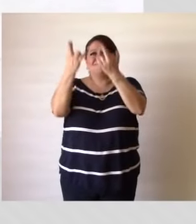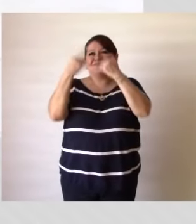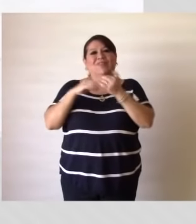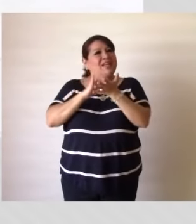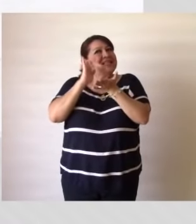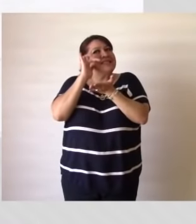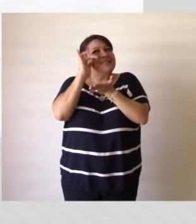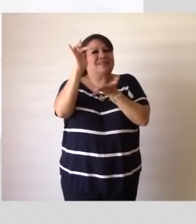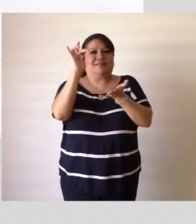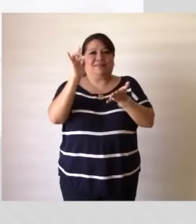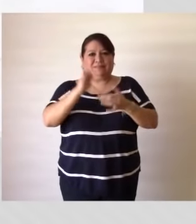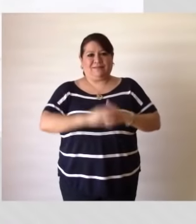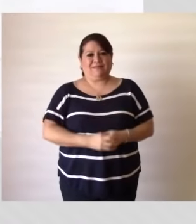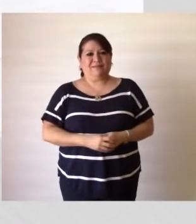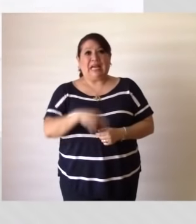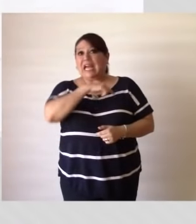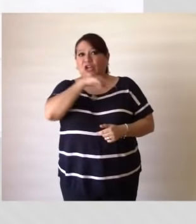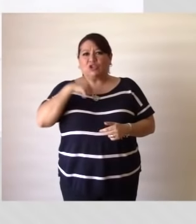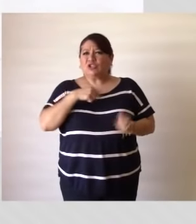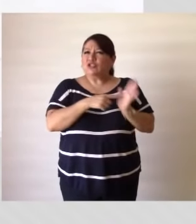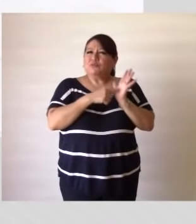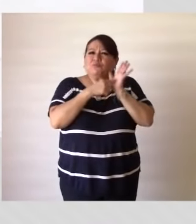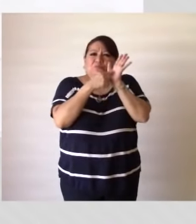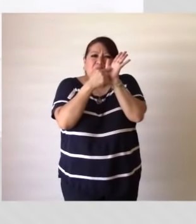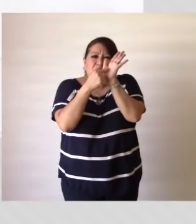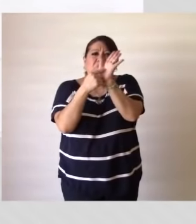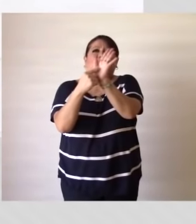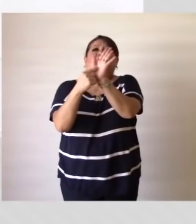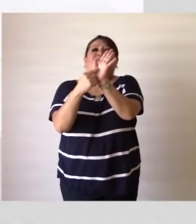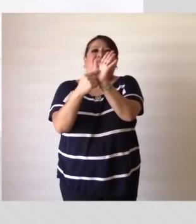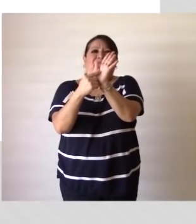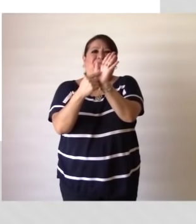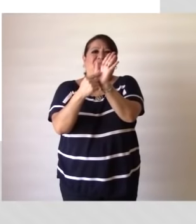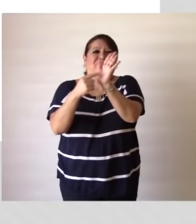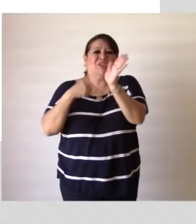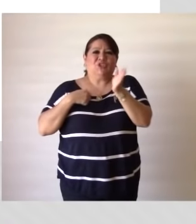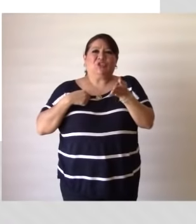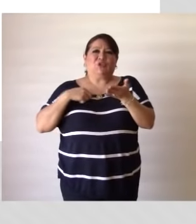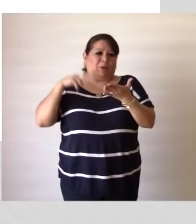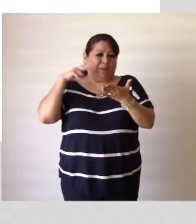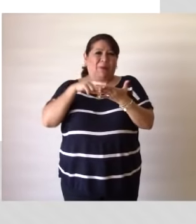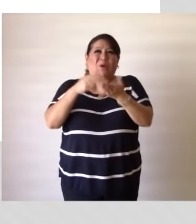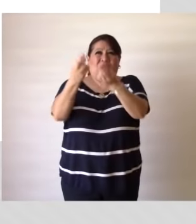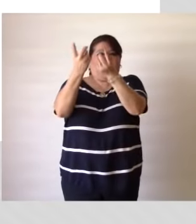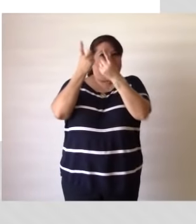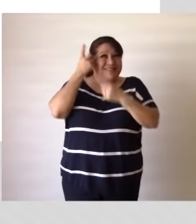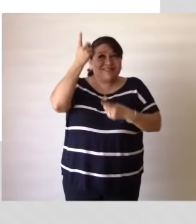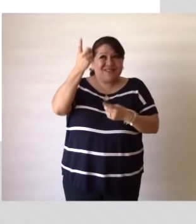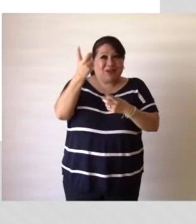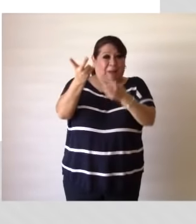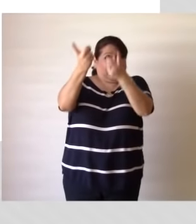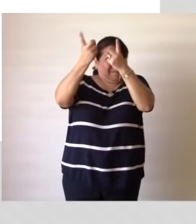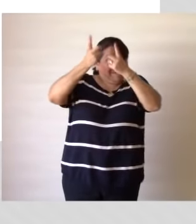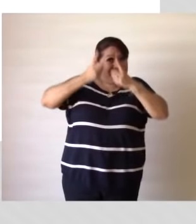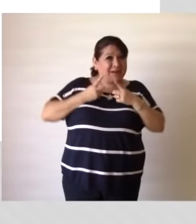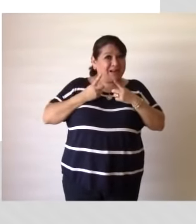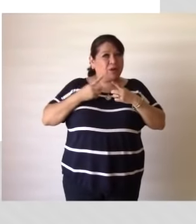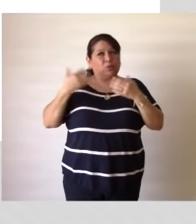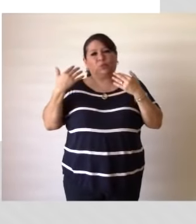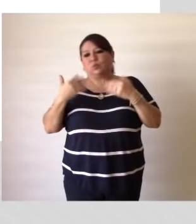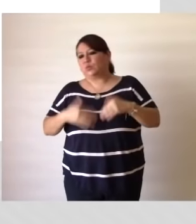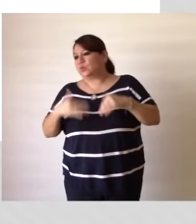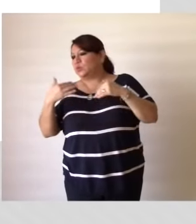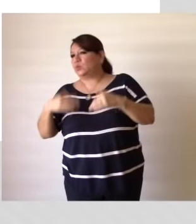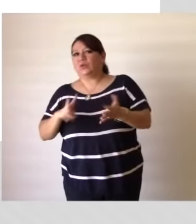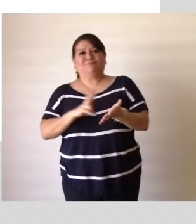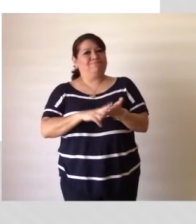mostrando que reconocemos lo que dios ha hecho con nosotros con los senses en el capítulo 3 versículo 23 habla